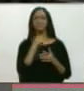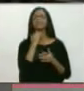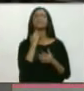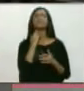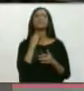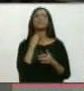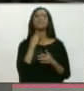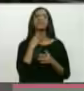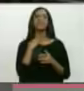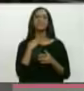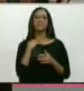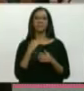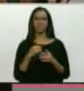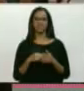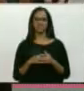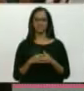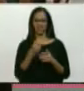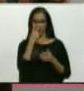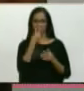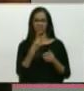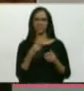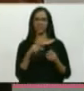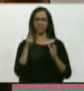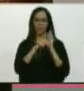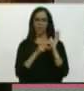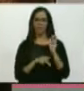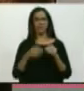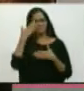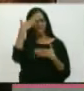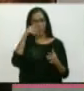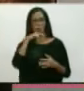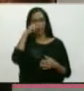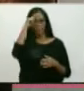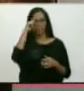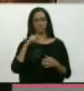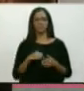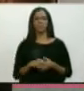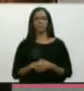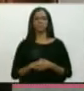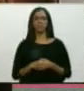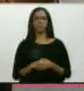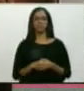programa, se la pasa viendo el programa, no importa. Saludos, padre.